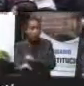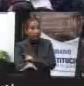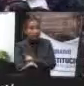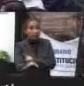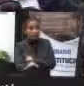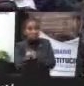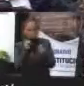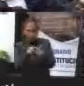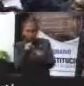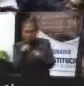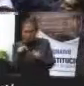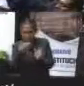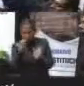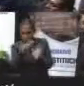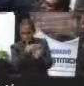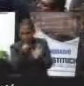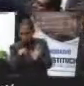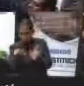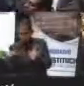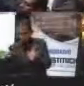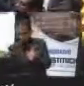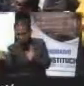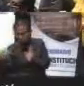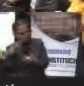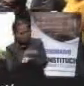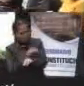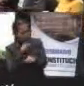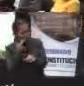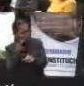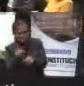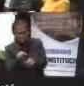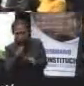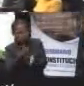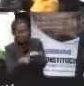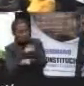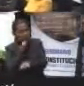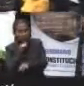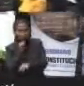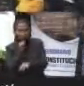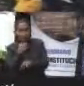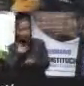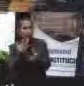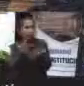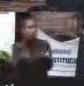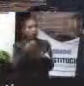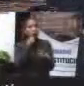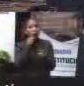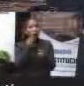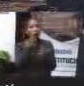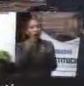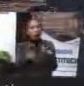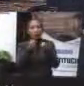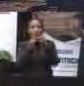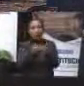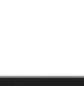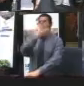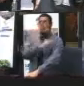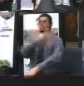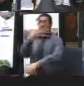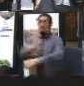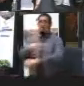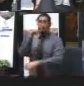mella, volviéndose así inmune la Constitución a la caducidad, inadaptación, pérdida de